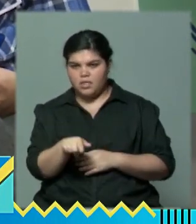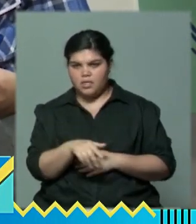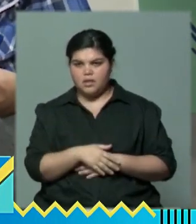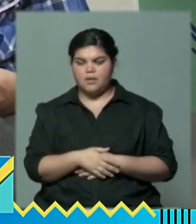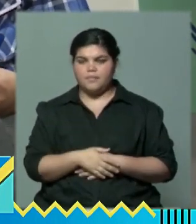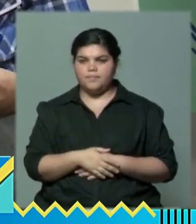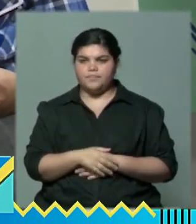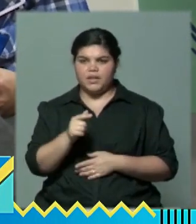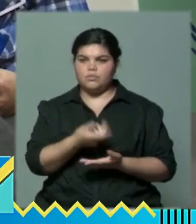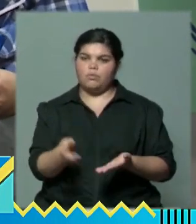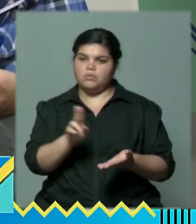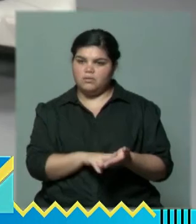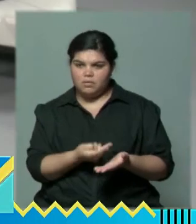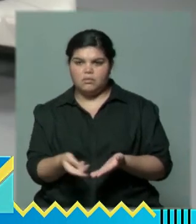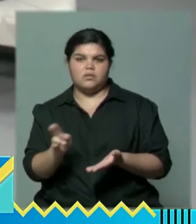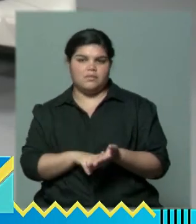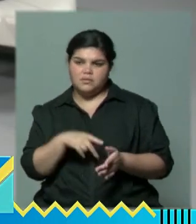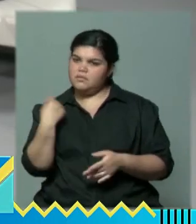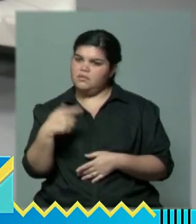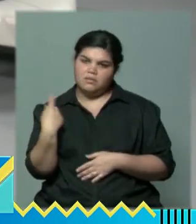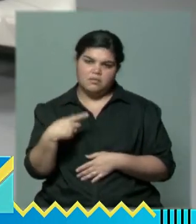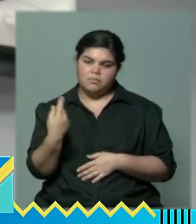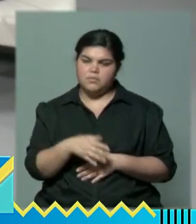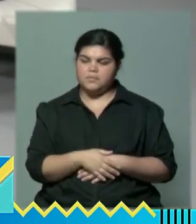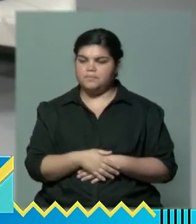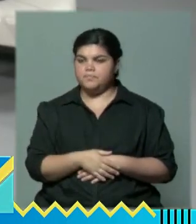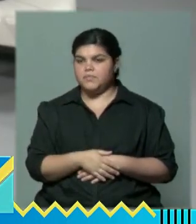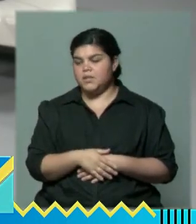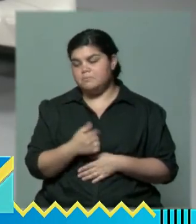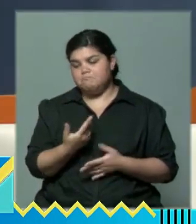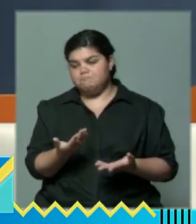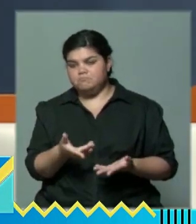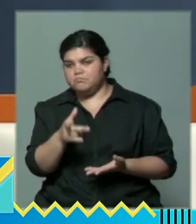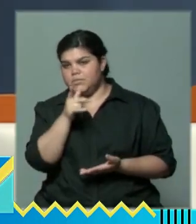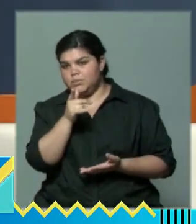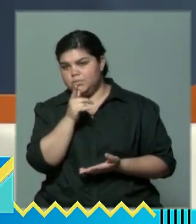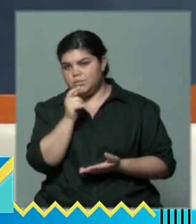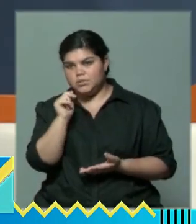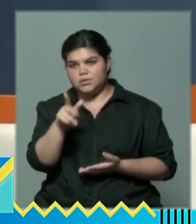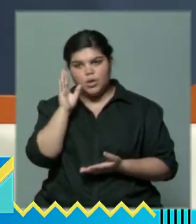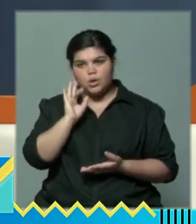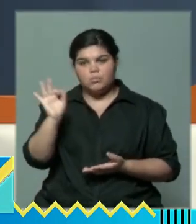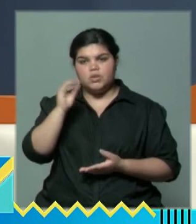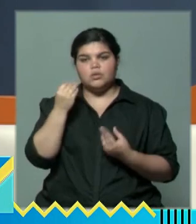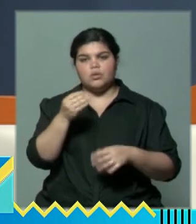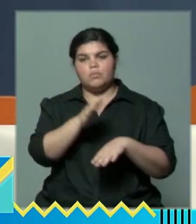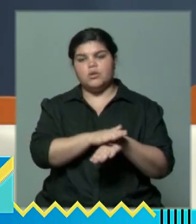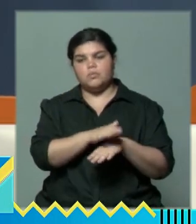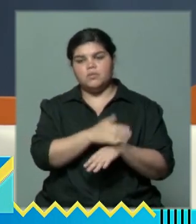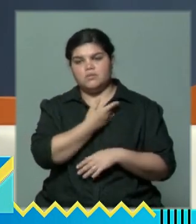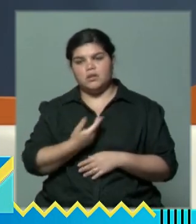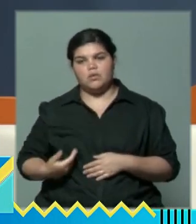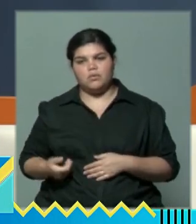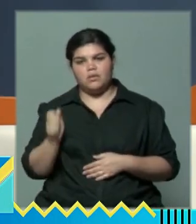se repite. Yo creo, a ver, y en esto creo que son más que nada concepciones que uno tiene de cuál es el rol del Estado, digamos, y esto creo que ahí es